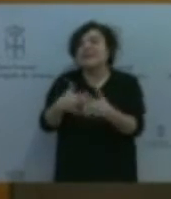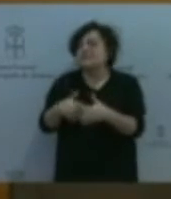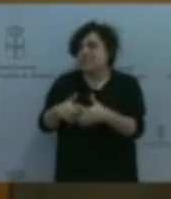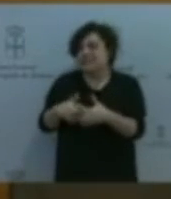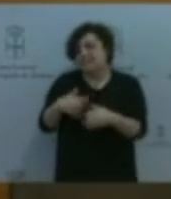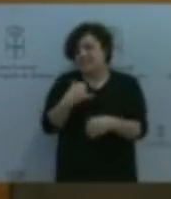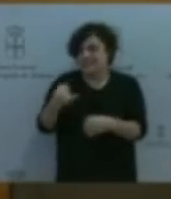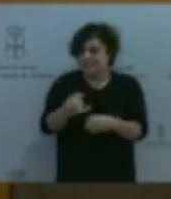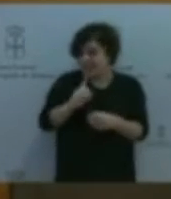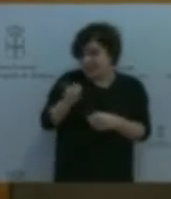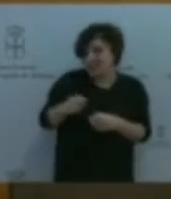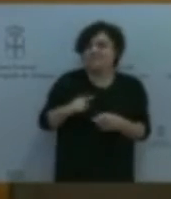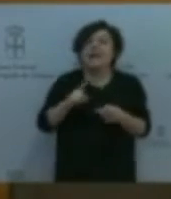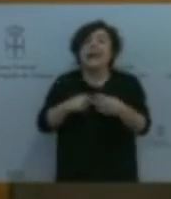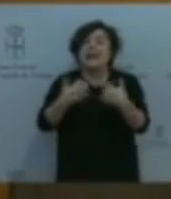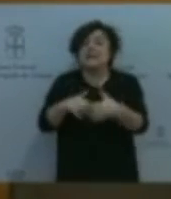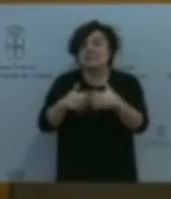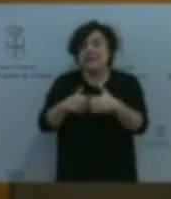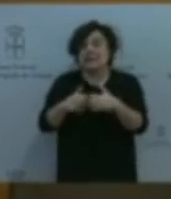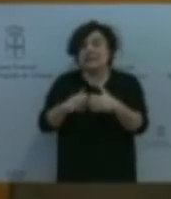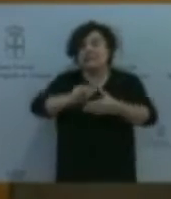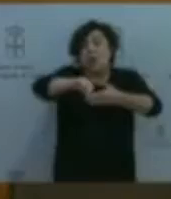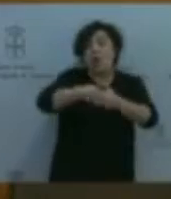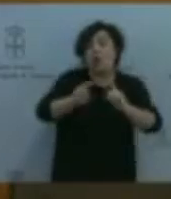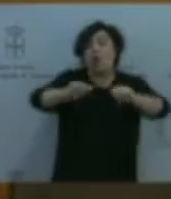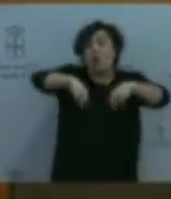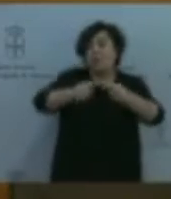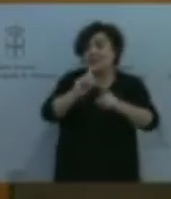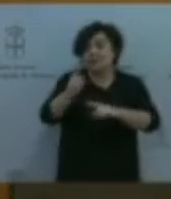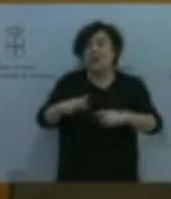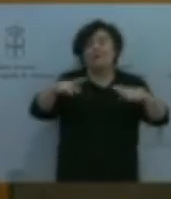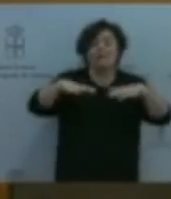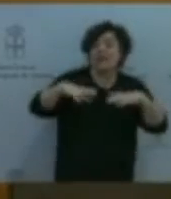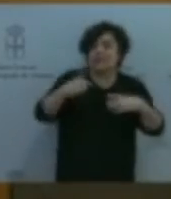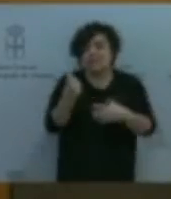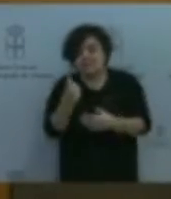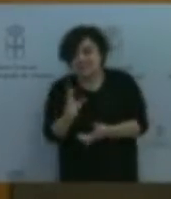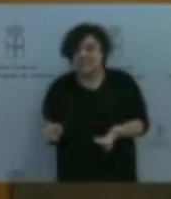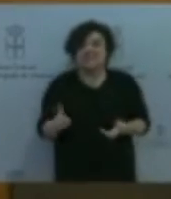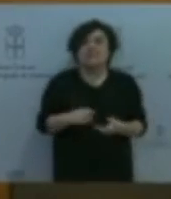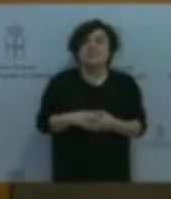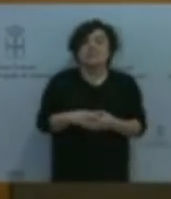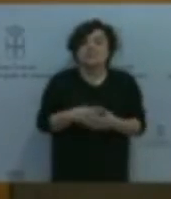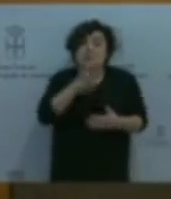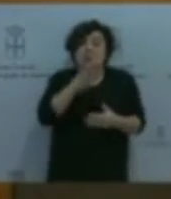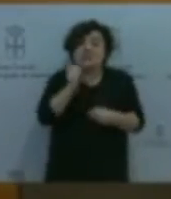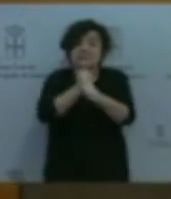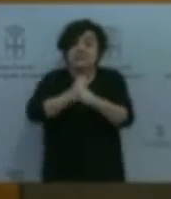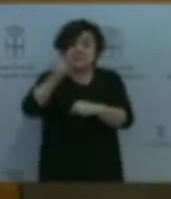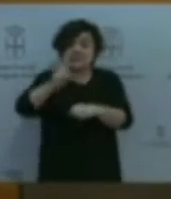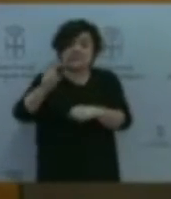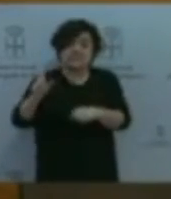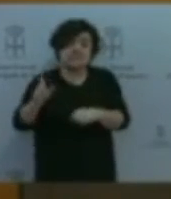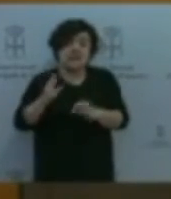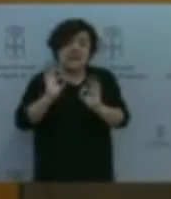no tienen vacaciones. Eso es lo que le dijeron a los trabajadores, que se quejaban de que en realidad estaban suprimiendo puestos de trabajo, aprovechando la pandemia para ganar beneficios y mudar